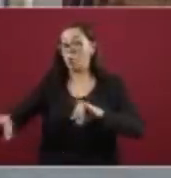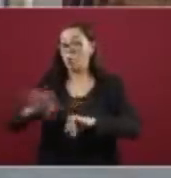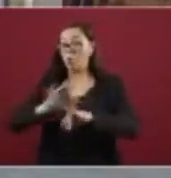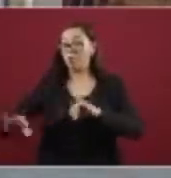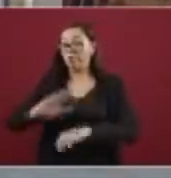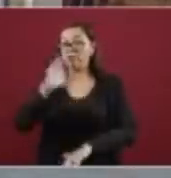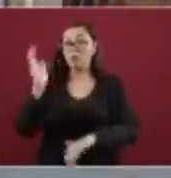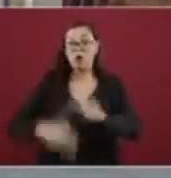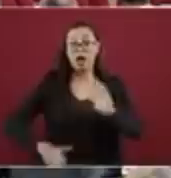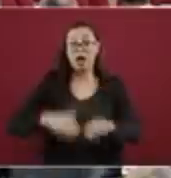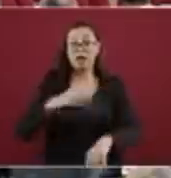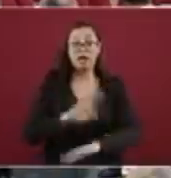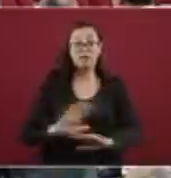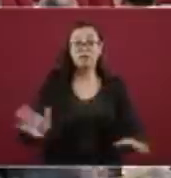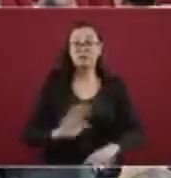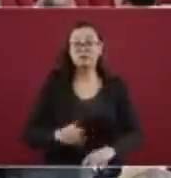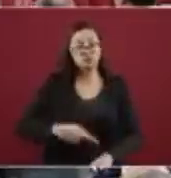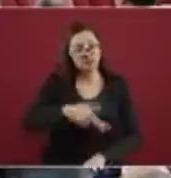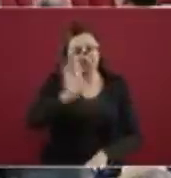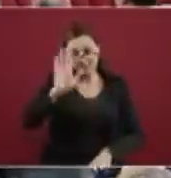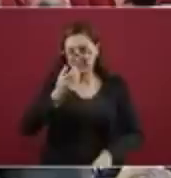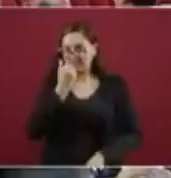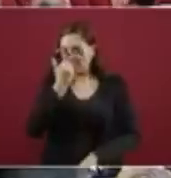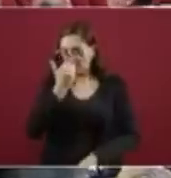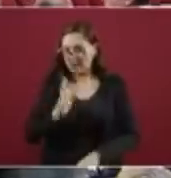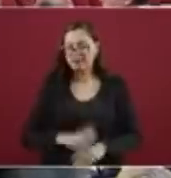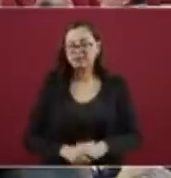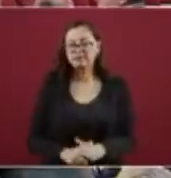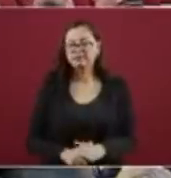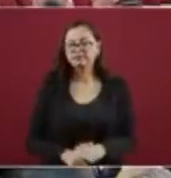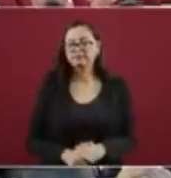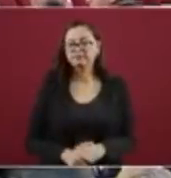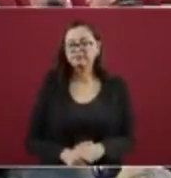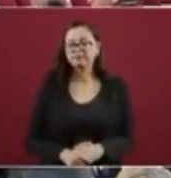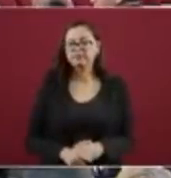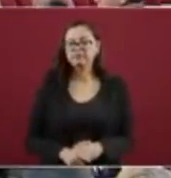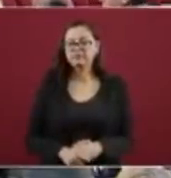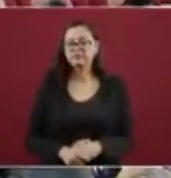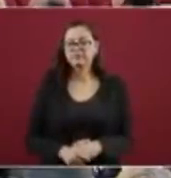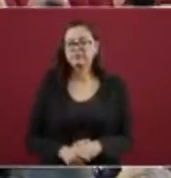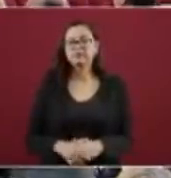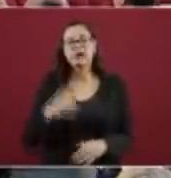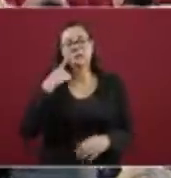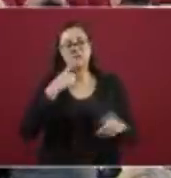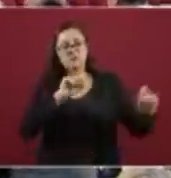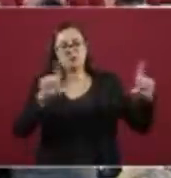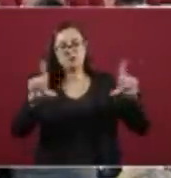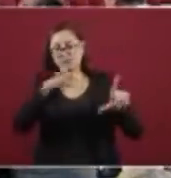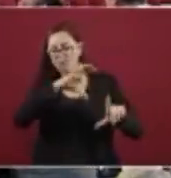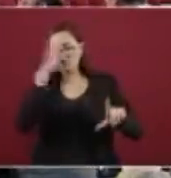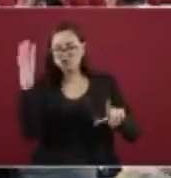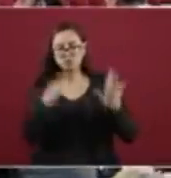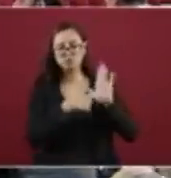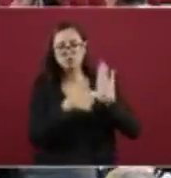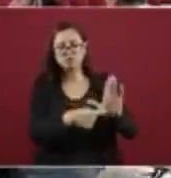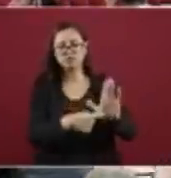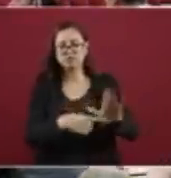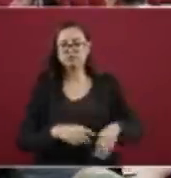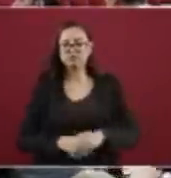disculpe, ustedes y la pregunta tienen para, ganas de irse a la pregunta para las secretarias de Bienestar. Al desayuno, a ver si la tienen.